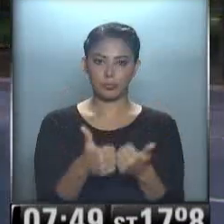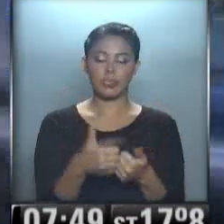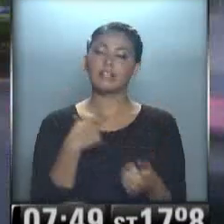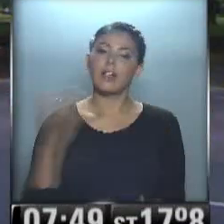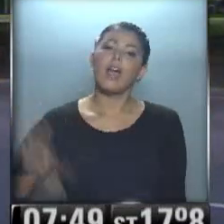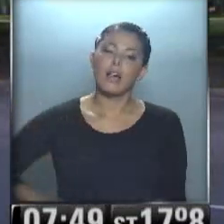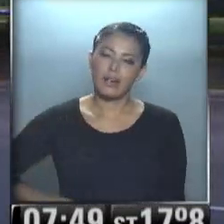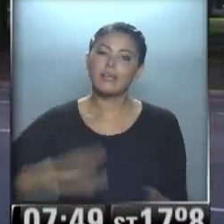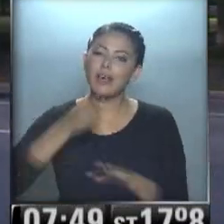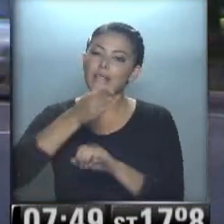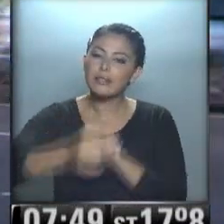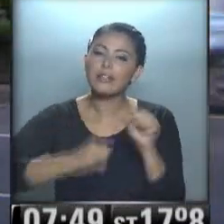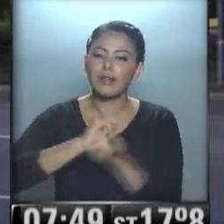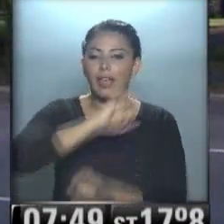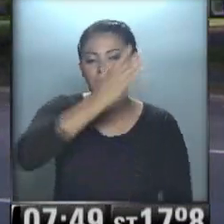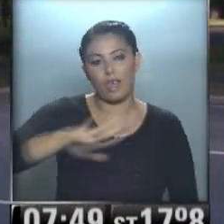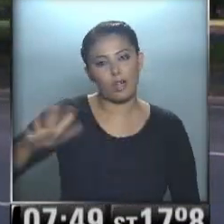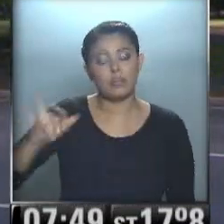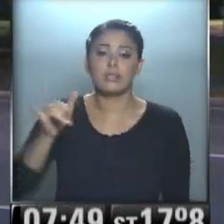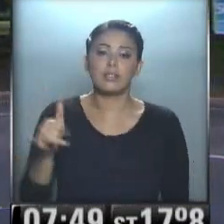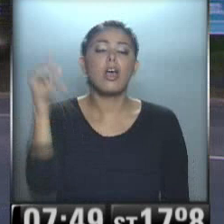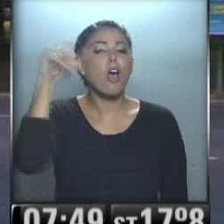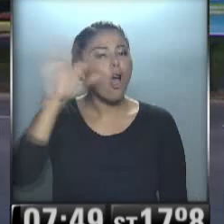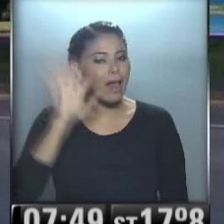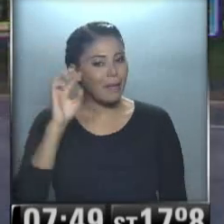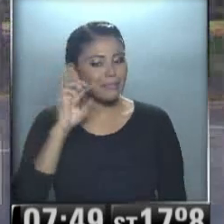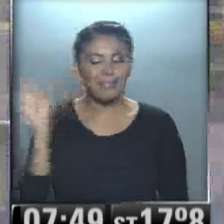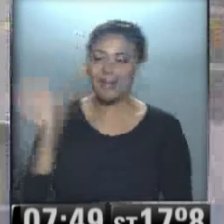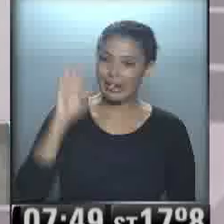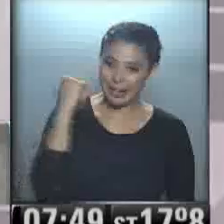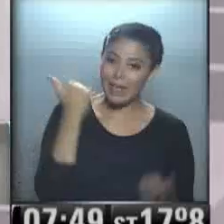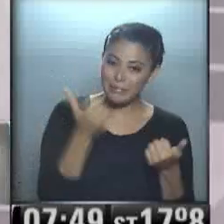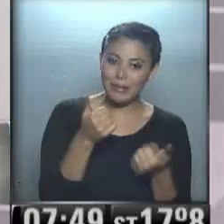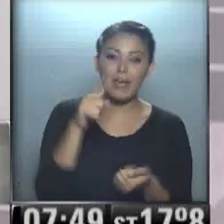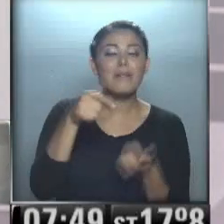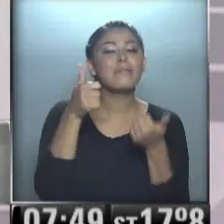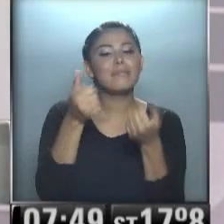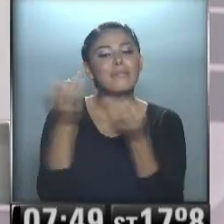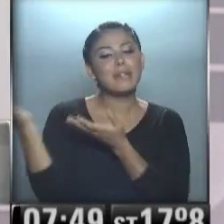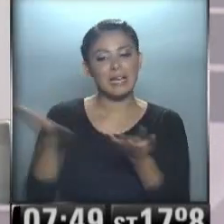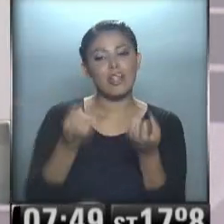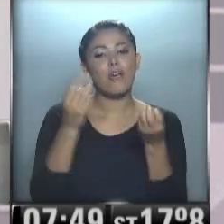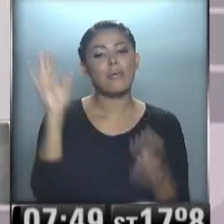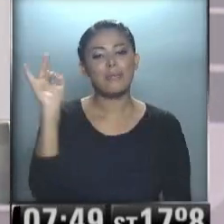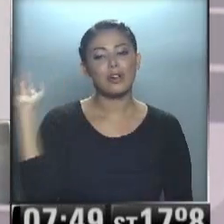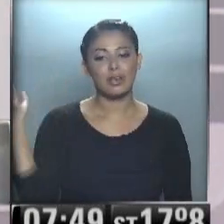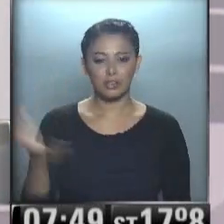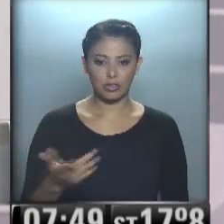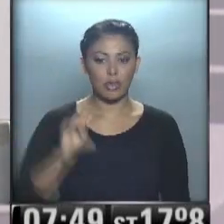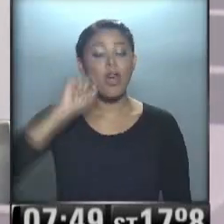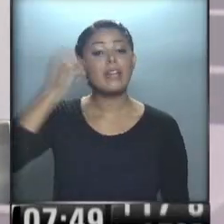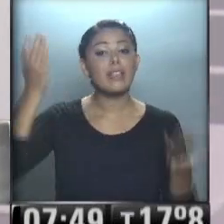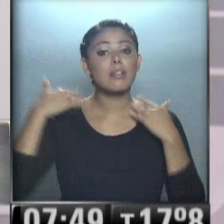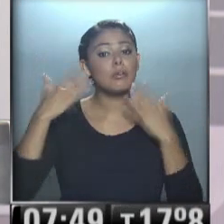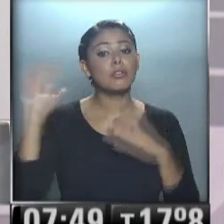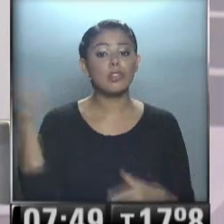ganas de ir a la costa, claro que dan ganas de ir a la costa. ¡Hola, Patricia! Hola, Nadia, buen día, ¿cómo están? Bienvenidos, buen miércoles para todos, con linda